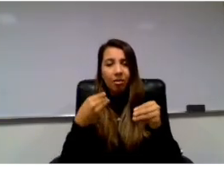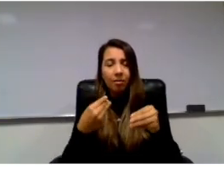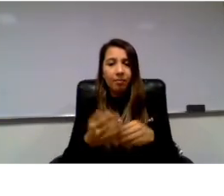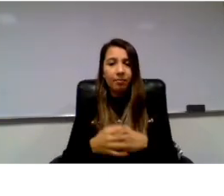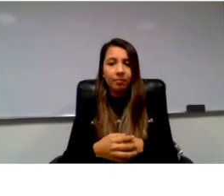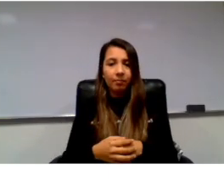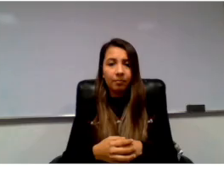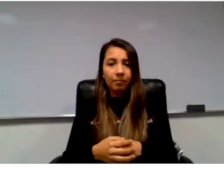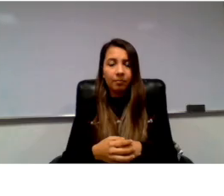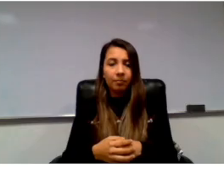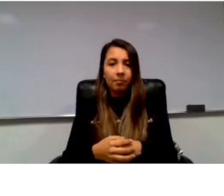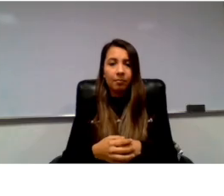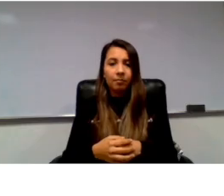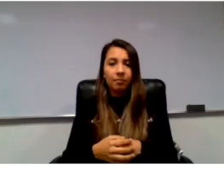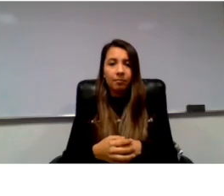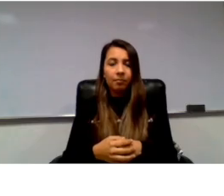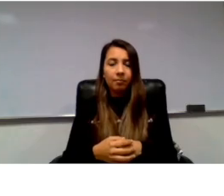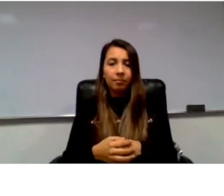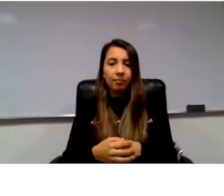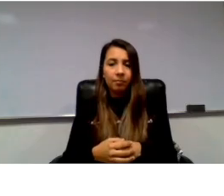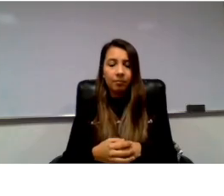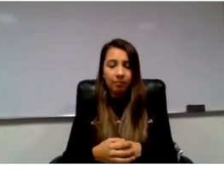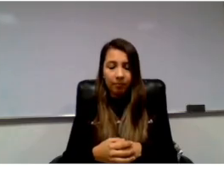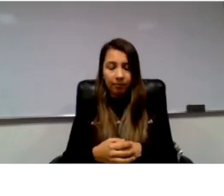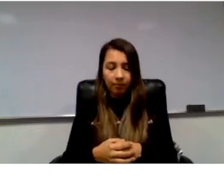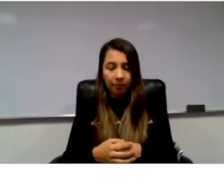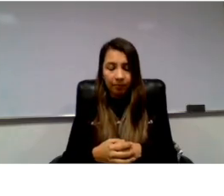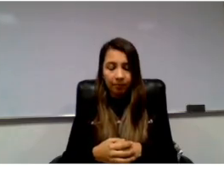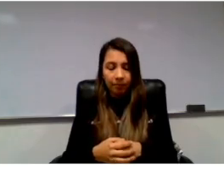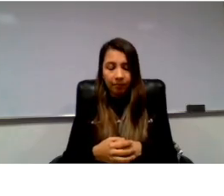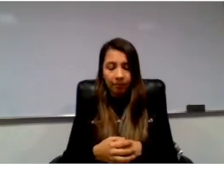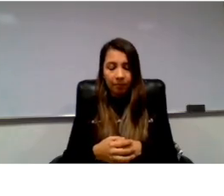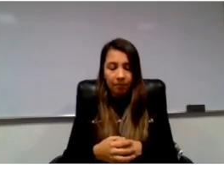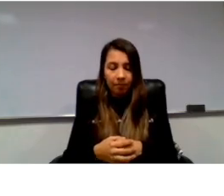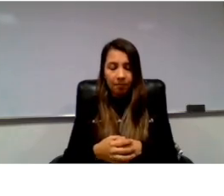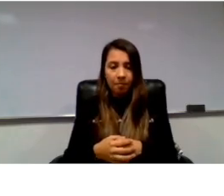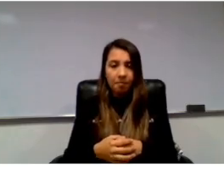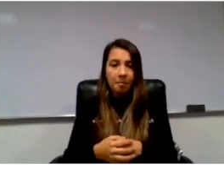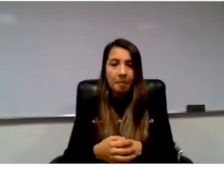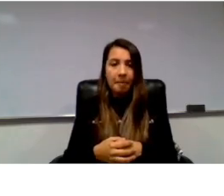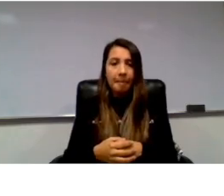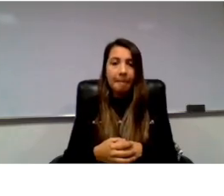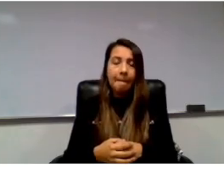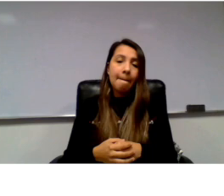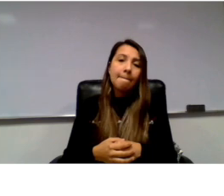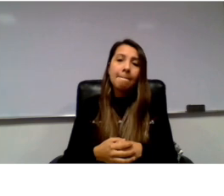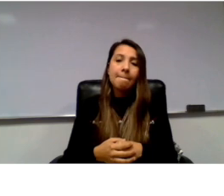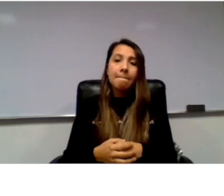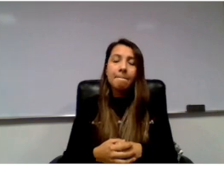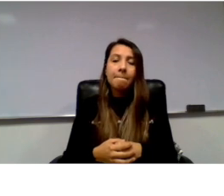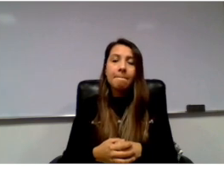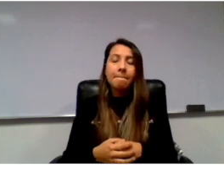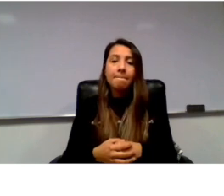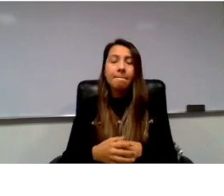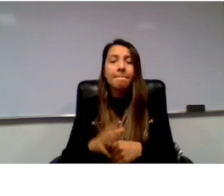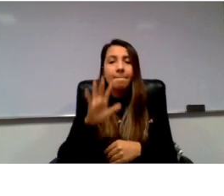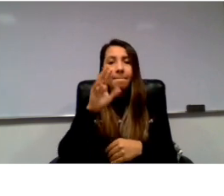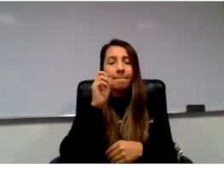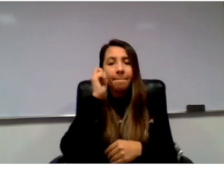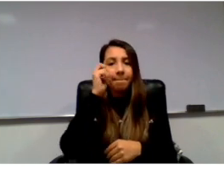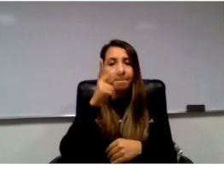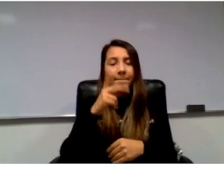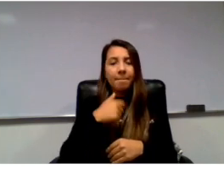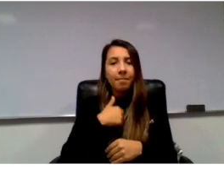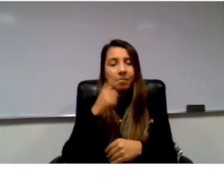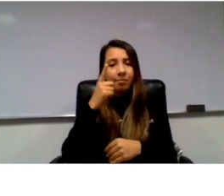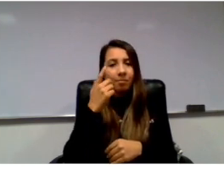¿no? Ok, gracias. Sí. Ok, muy bien. Bueno, yo tengo también un